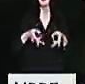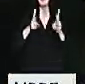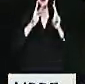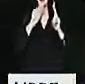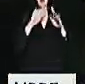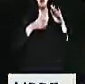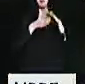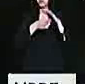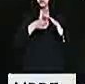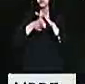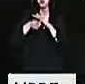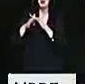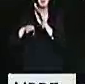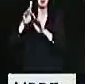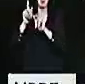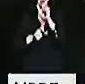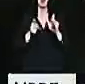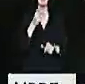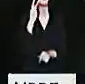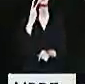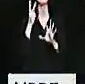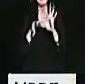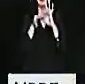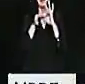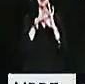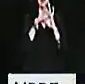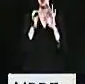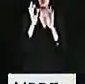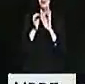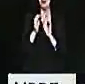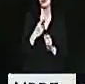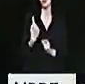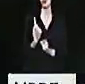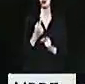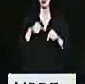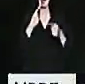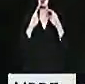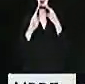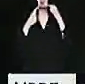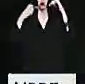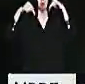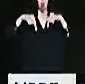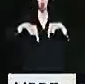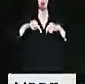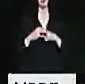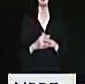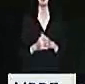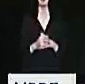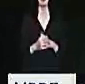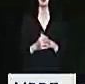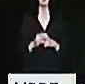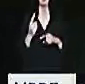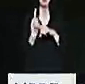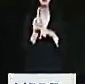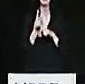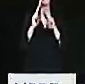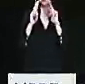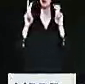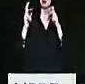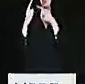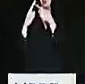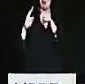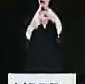además llegar a un público mucho más amplio. Viviana, gracias por estar también con nosotros en nuestro capítulo de hoy. Bueno, vamos a hablar desde distintos puntos de